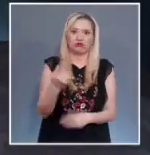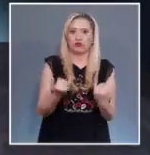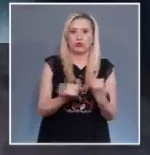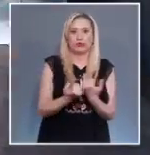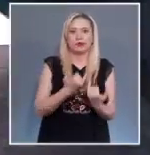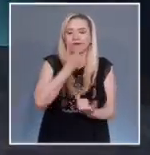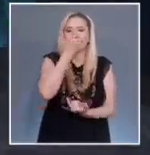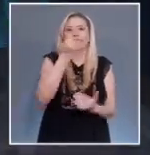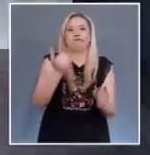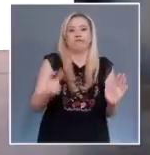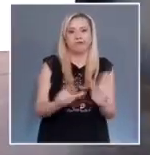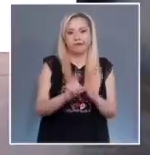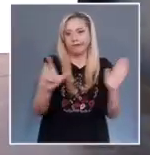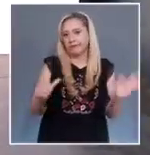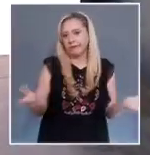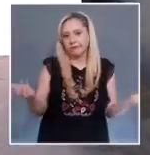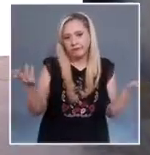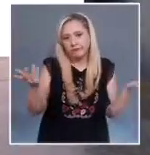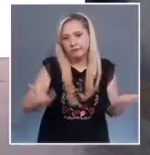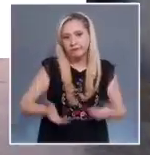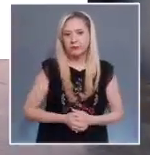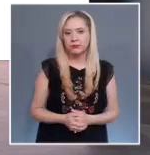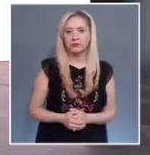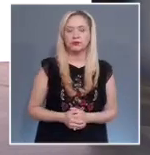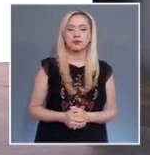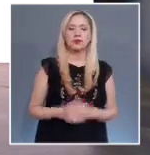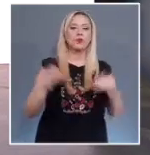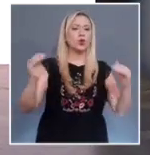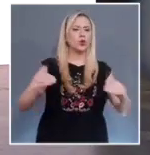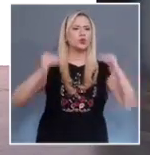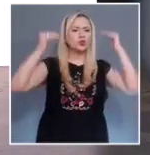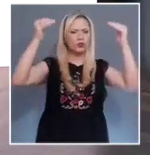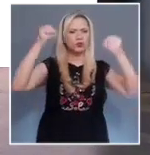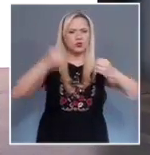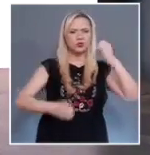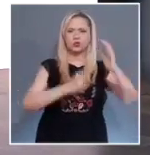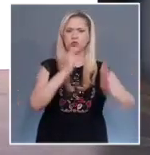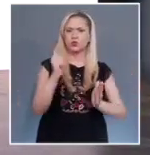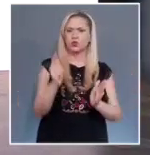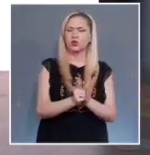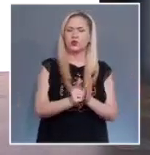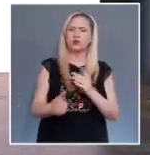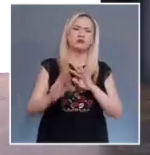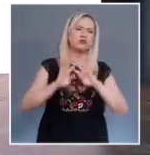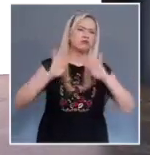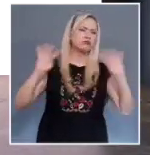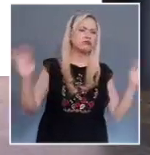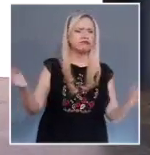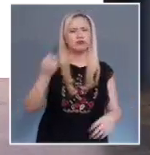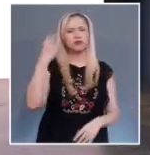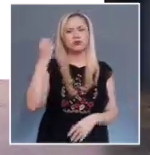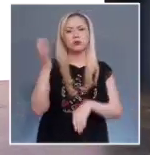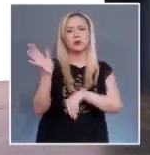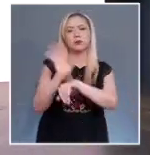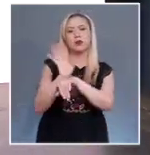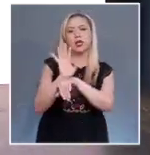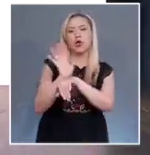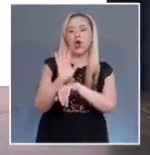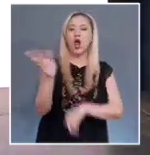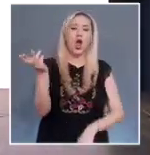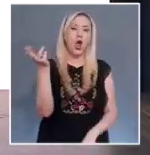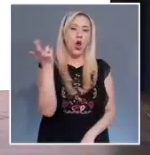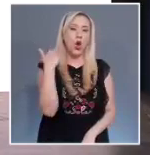En la Suprema Corte se llevó a cabo un conversatorio que partió del análisis de la película Ruido, que aborda el tema de